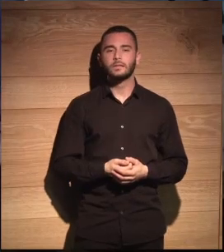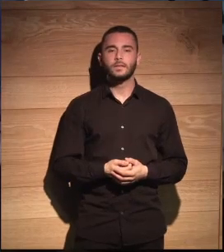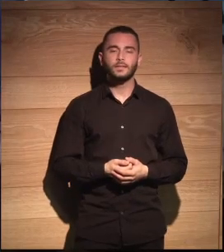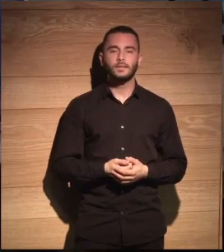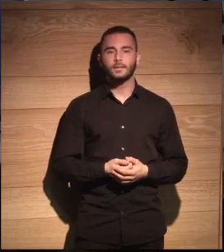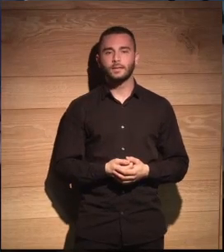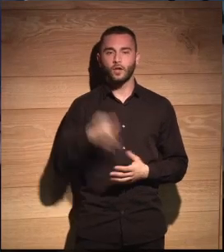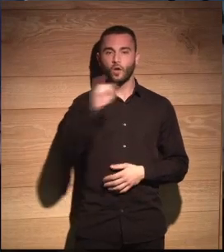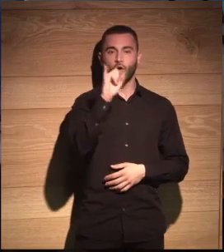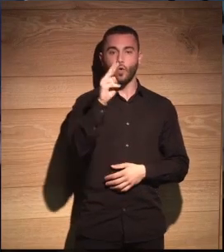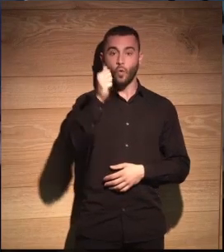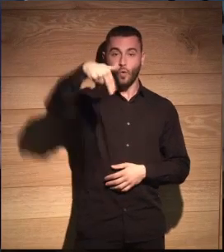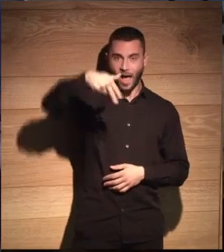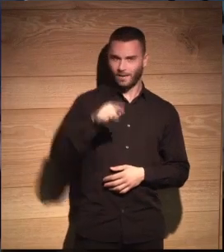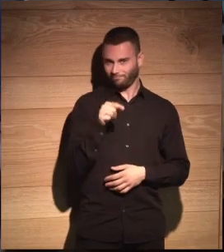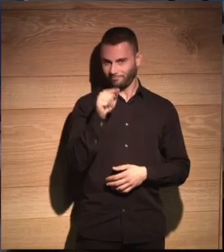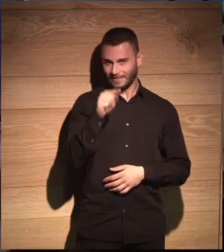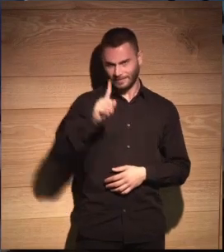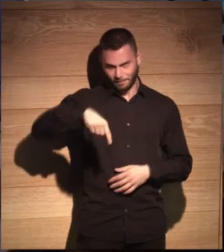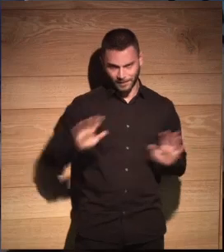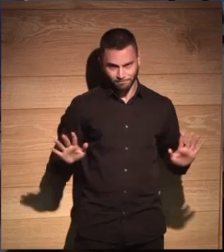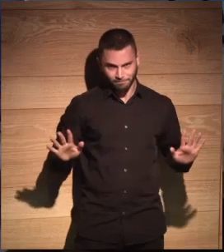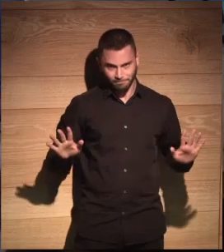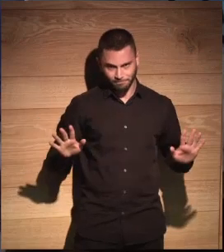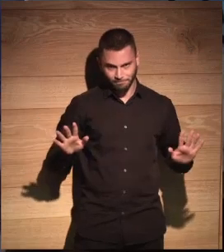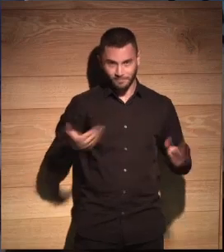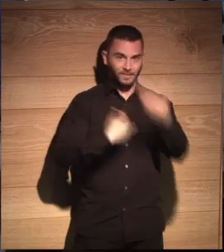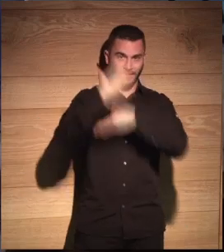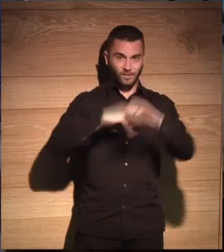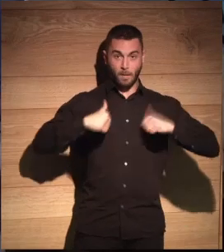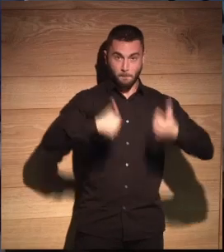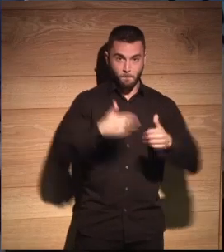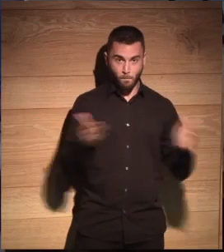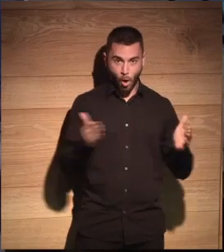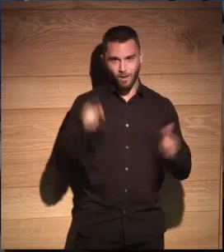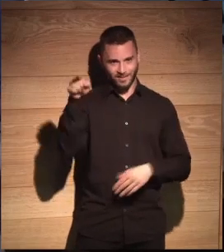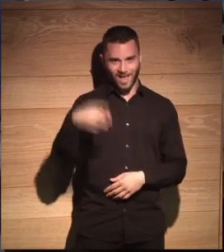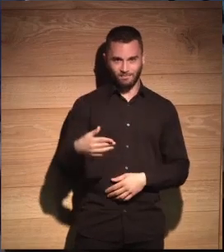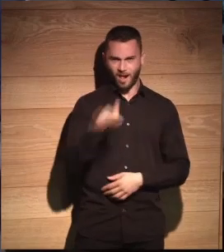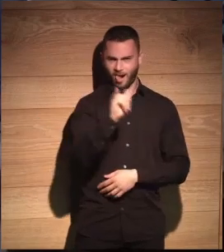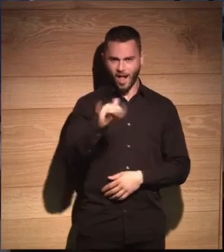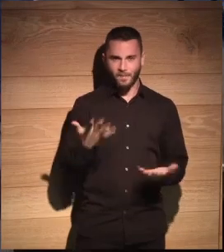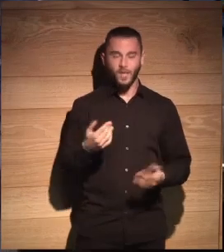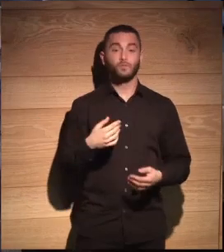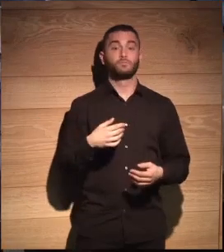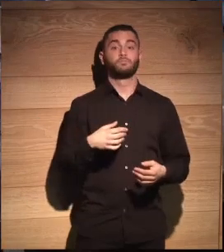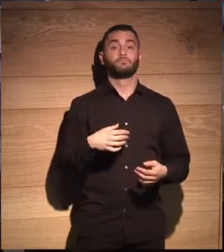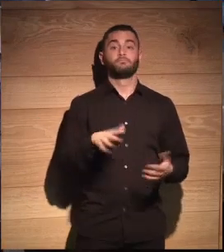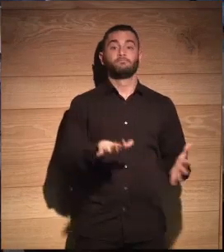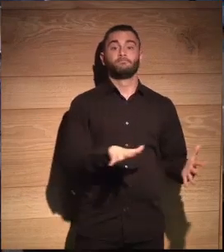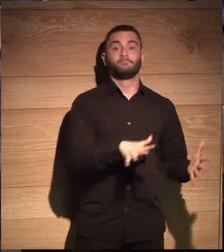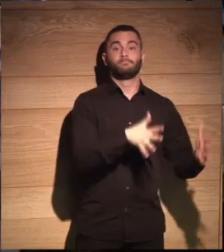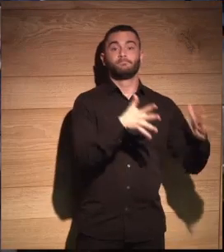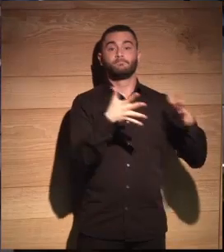empezar también por Juan, que digamos, claro, estuvo en ese inicio, pero luego llevar un poco la conversación hacia